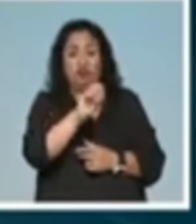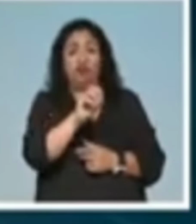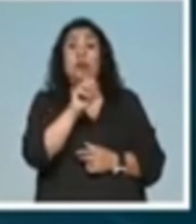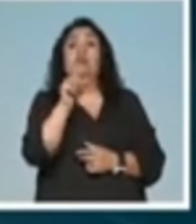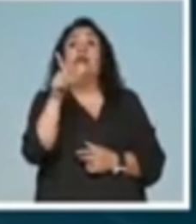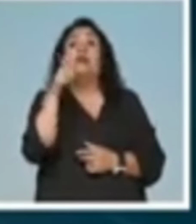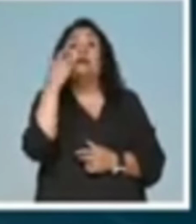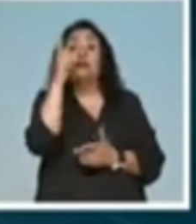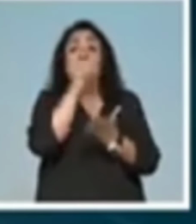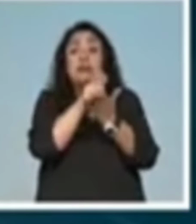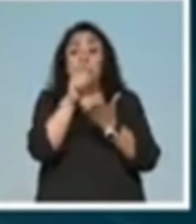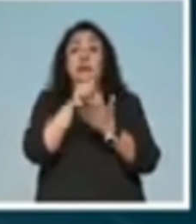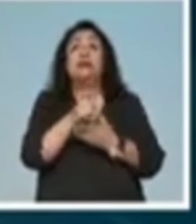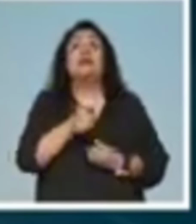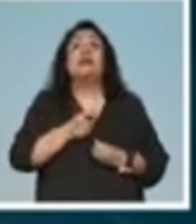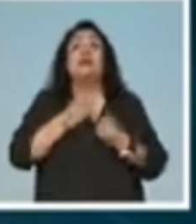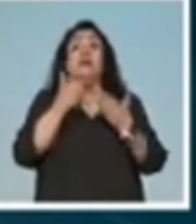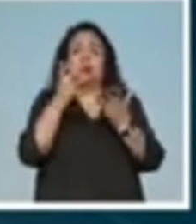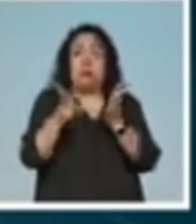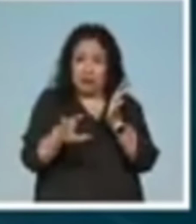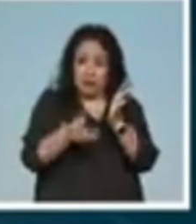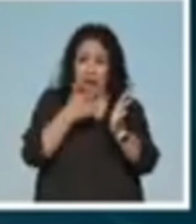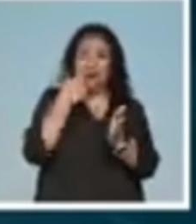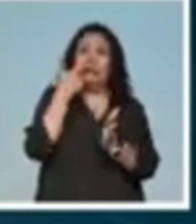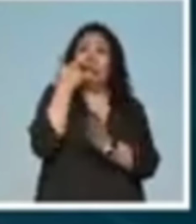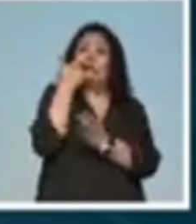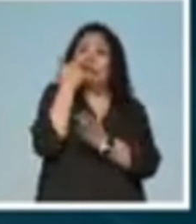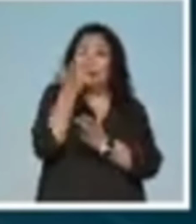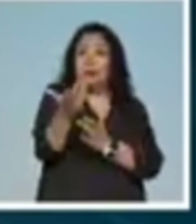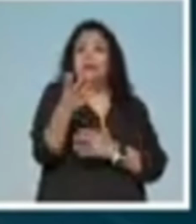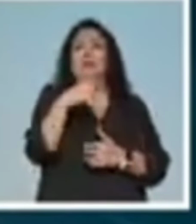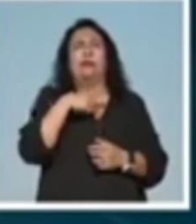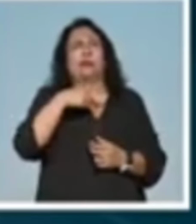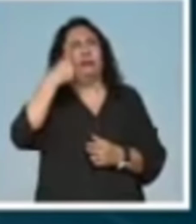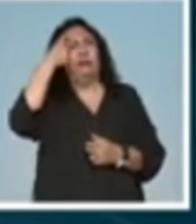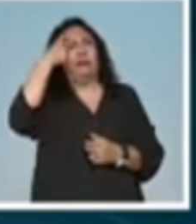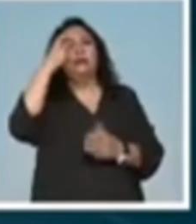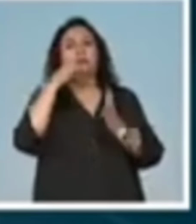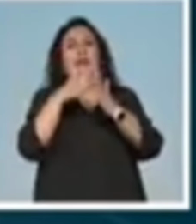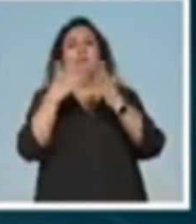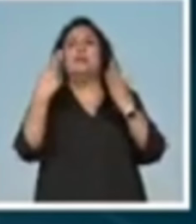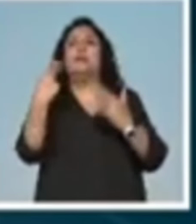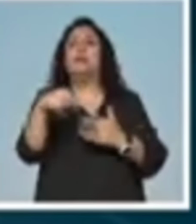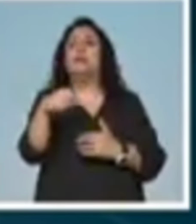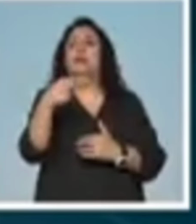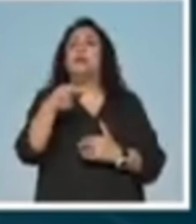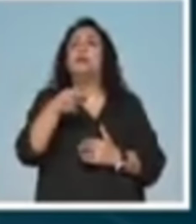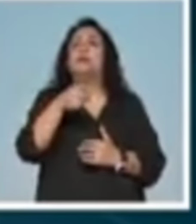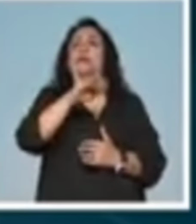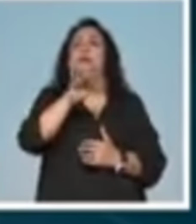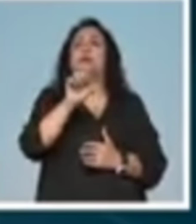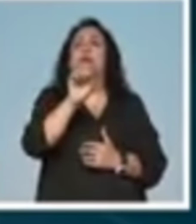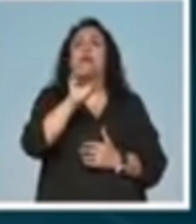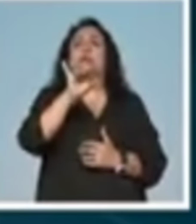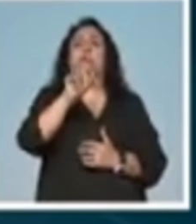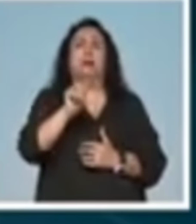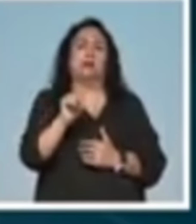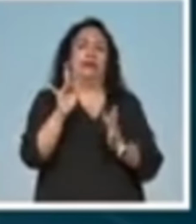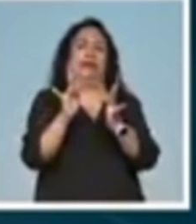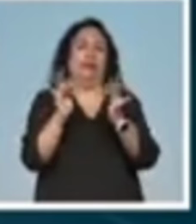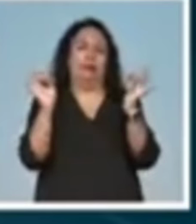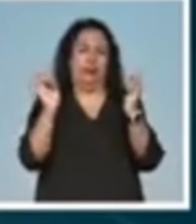que quería escribir poesía de nuevo. Tenía en mente un libro que llamaría Suite